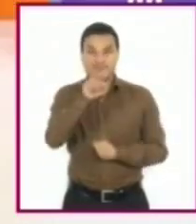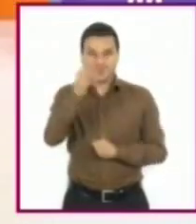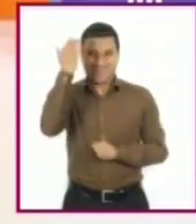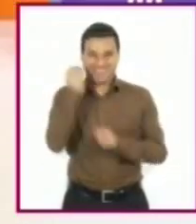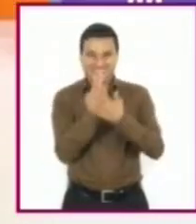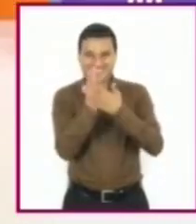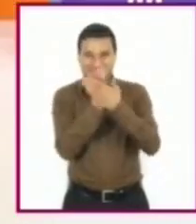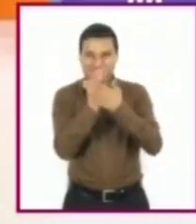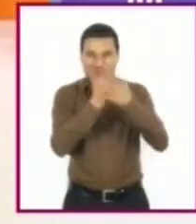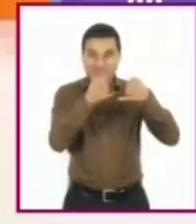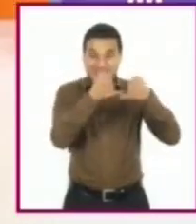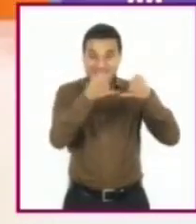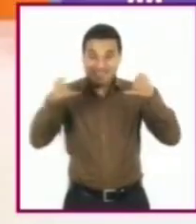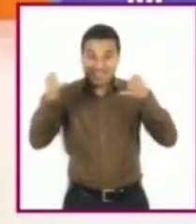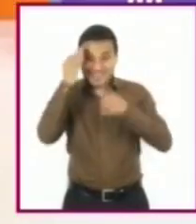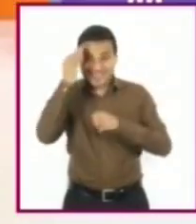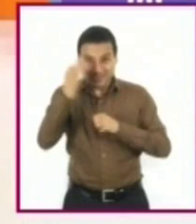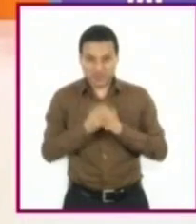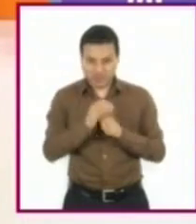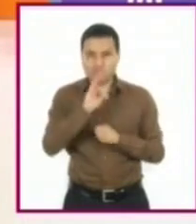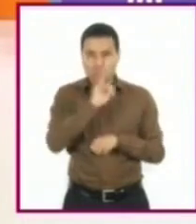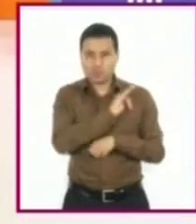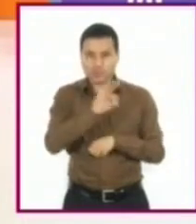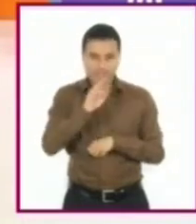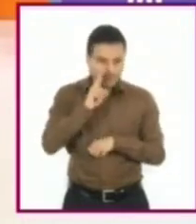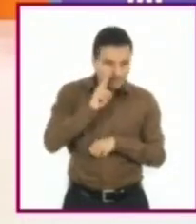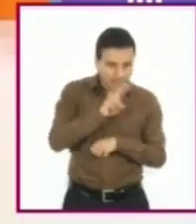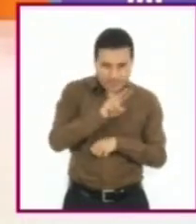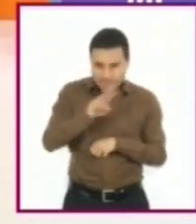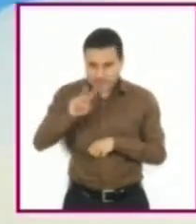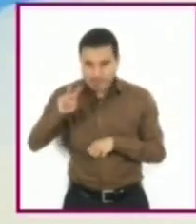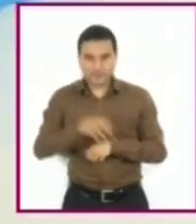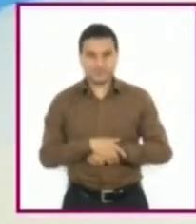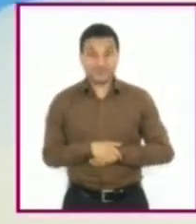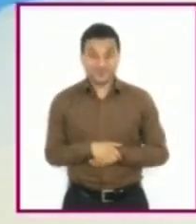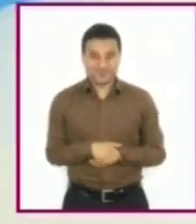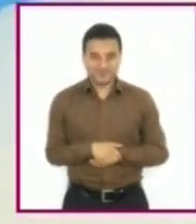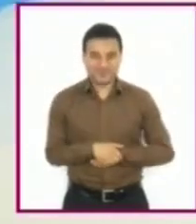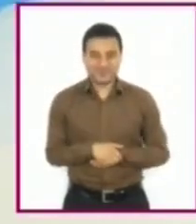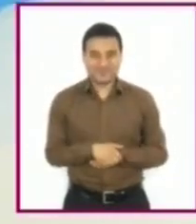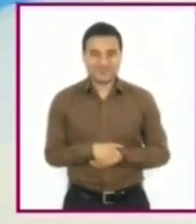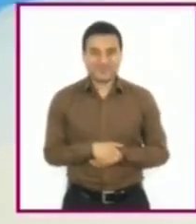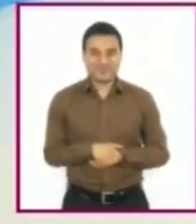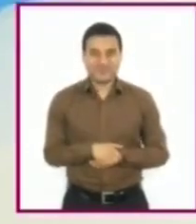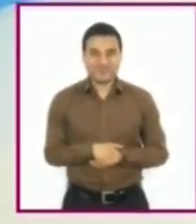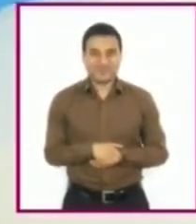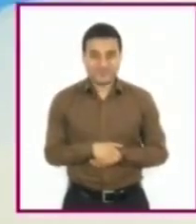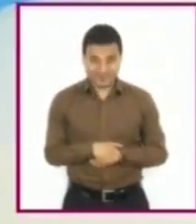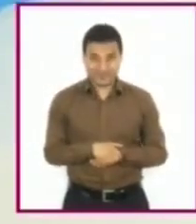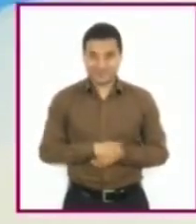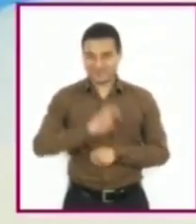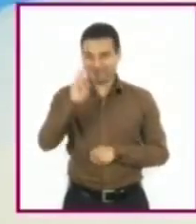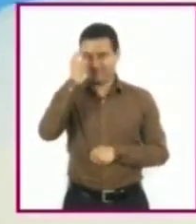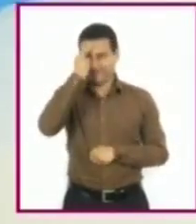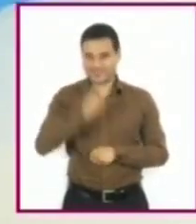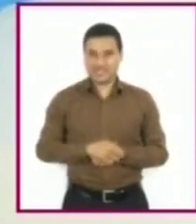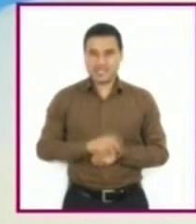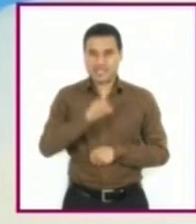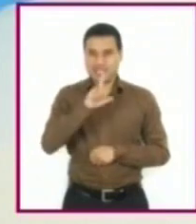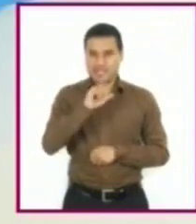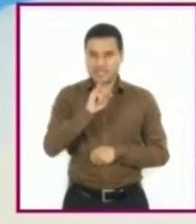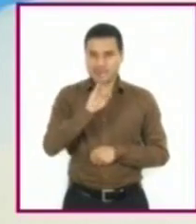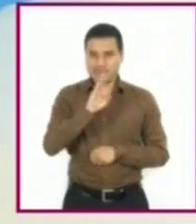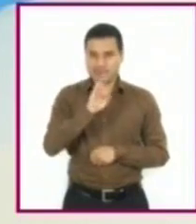tiempo que elaboraste como parte del reto de la semana pasada. Como sabemos, el liberalismo es una